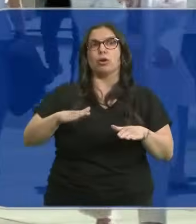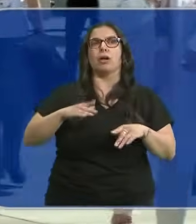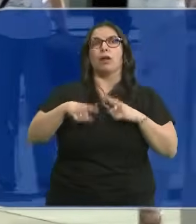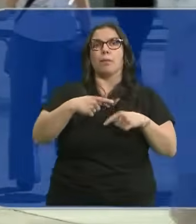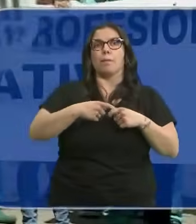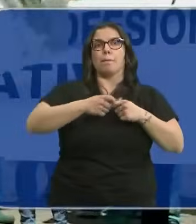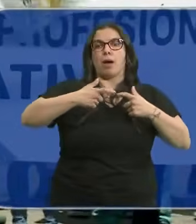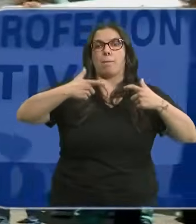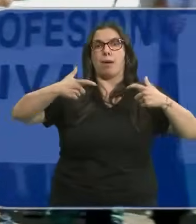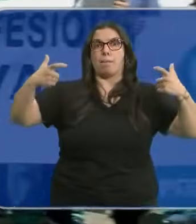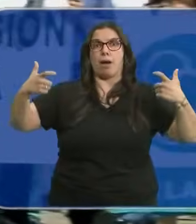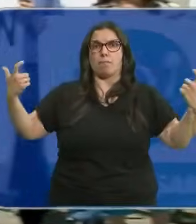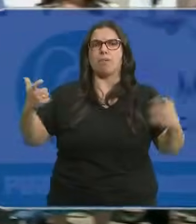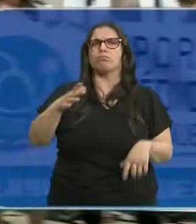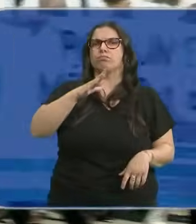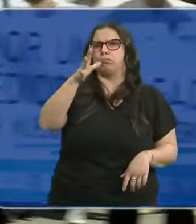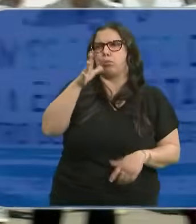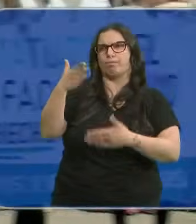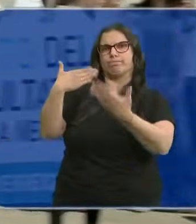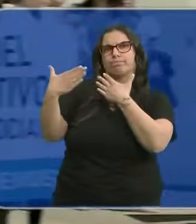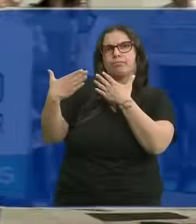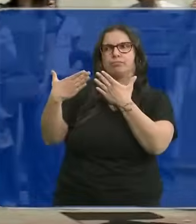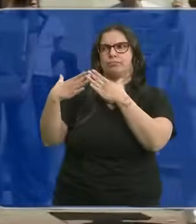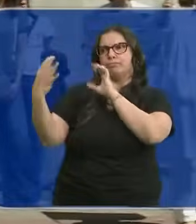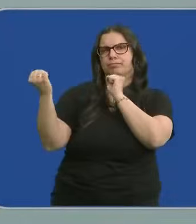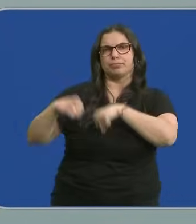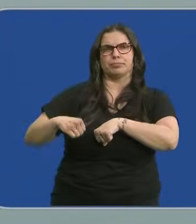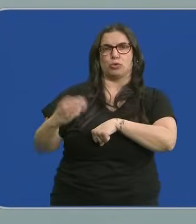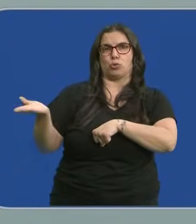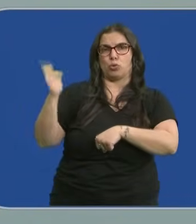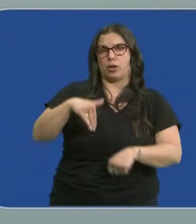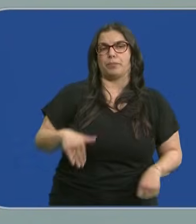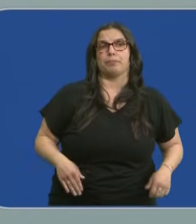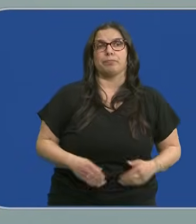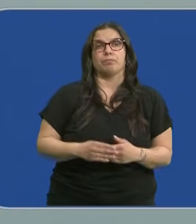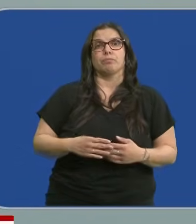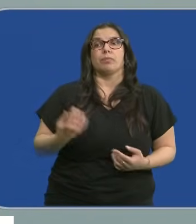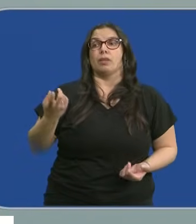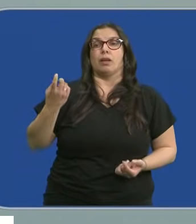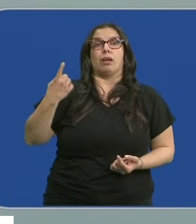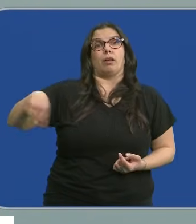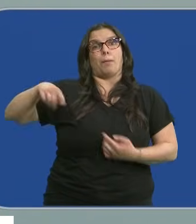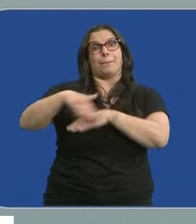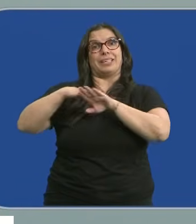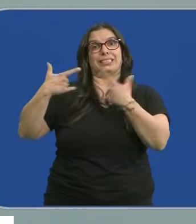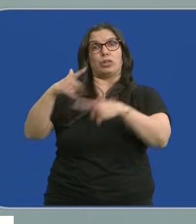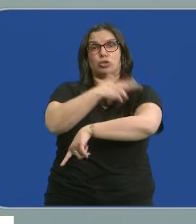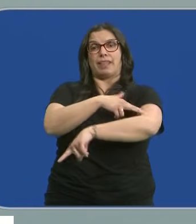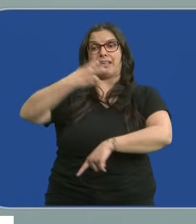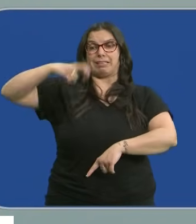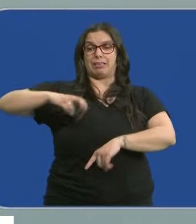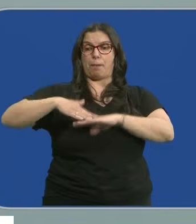ido en aumento por falta de acuerdo y diálogo con el Ministerio de Sanidad. Y hay una parte que no se quiere sentar a dialogar, que es el Ministerio de